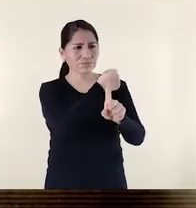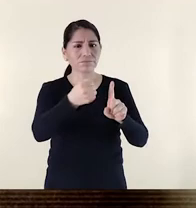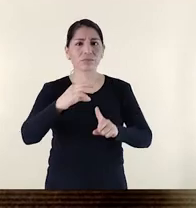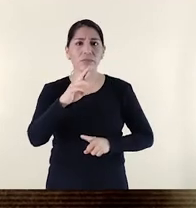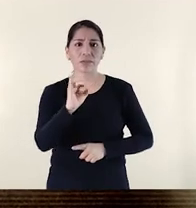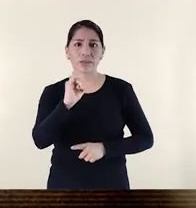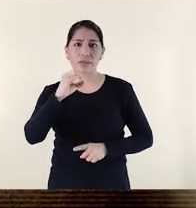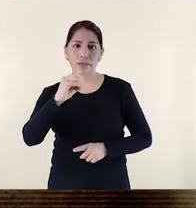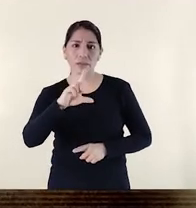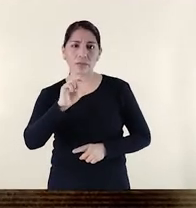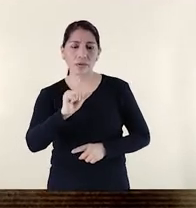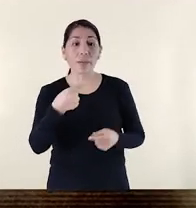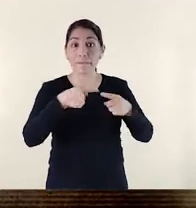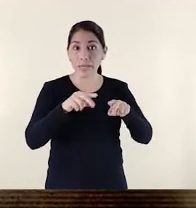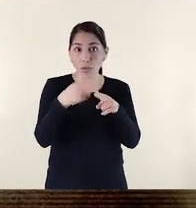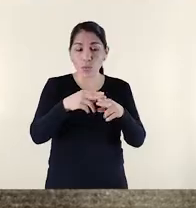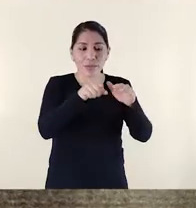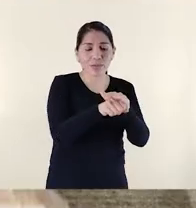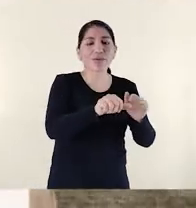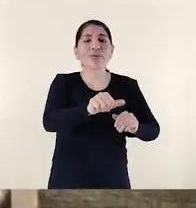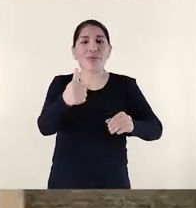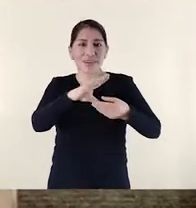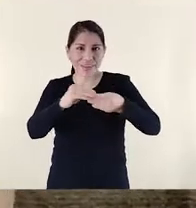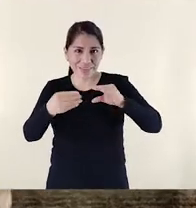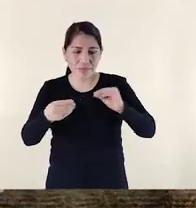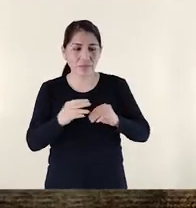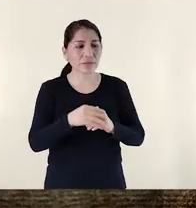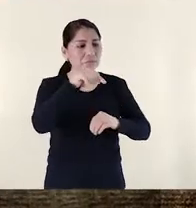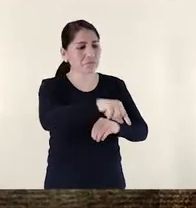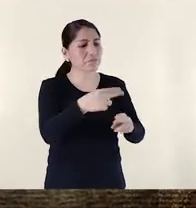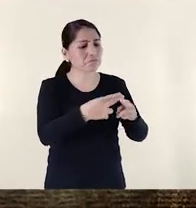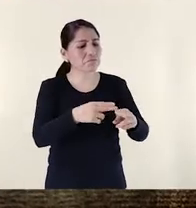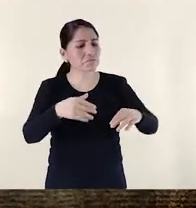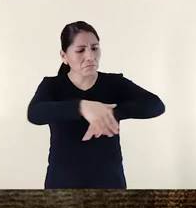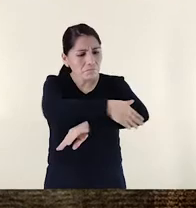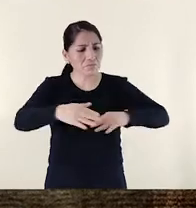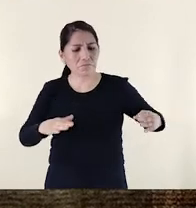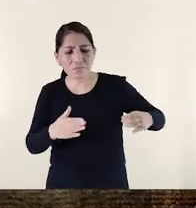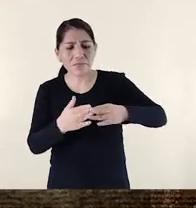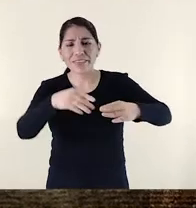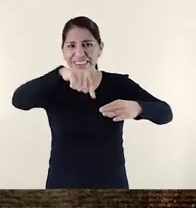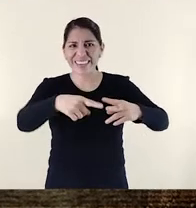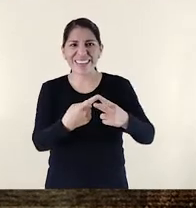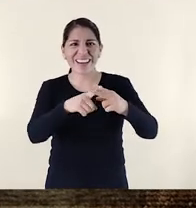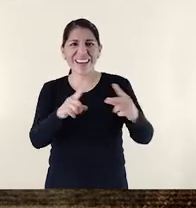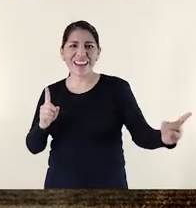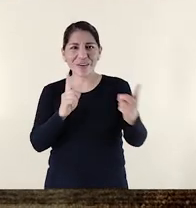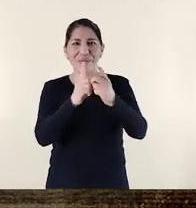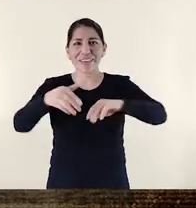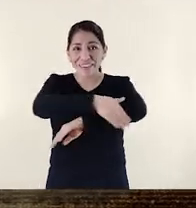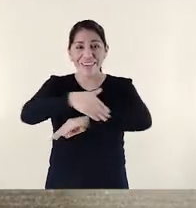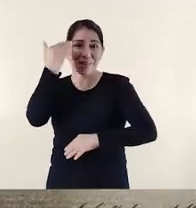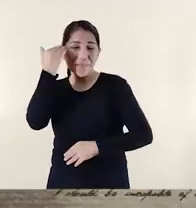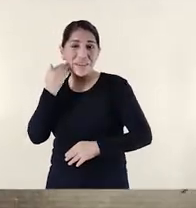nombres esconden otras historias. Más allá de la obediencia de las cinco esquinas que confluyen en este punto, producto del encuentro de las